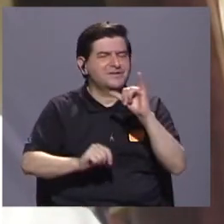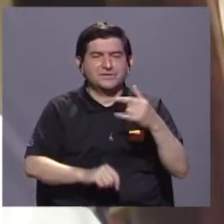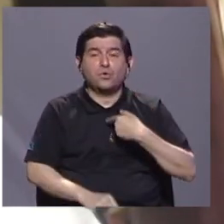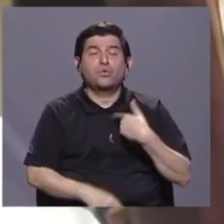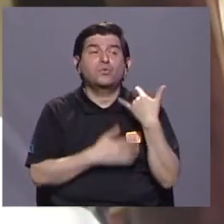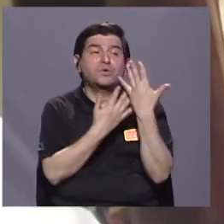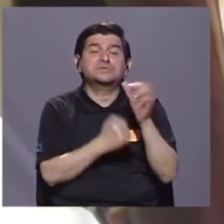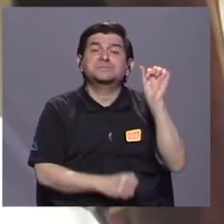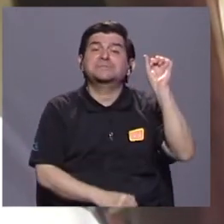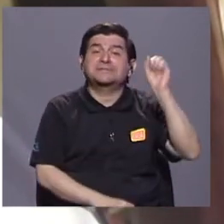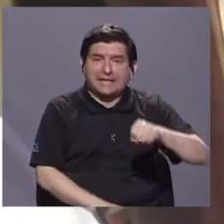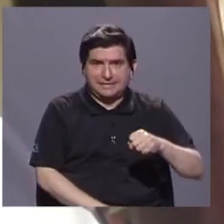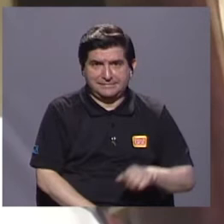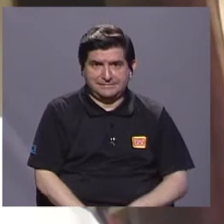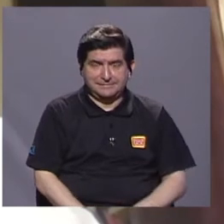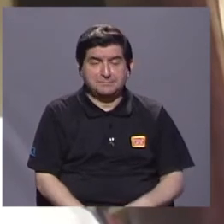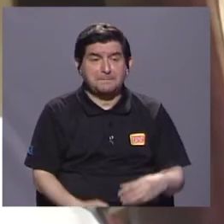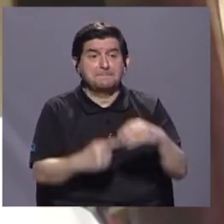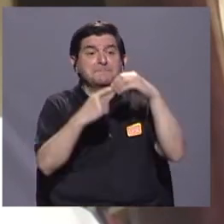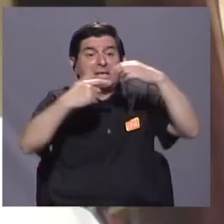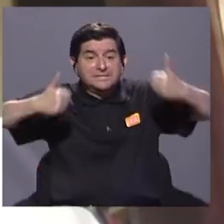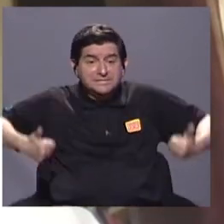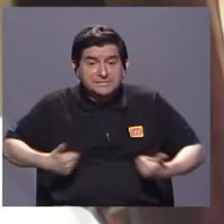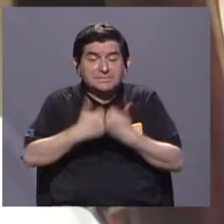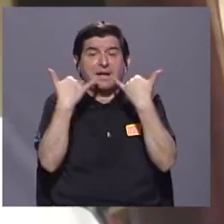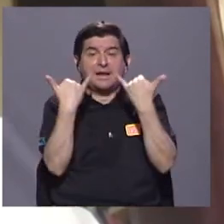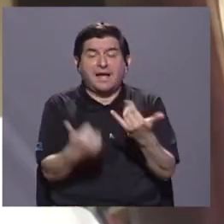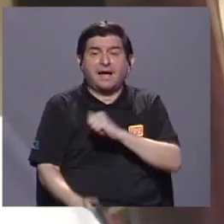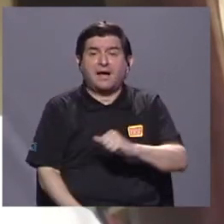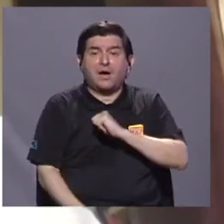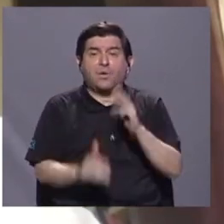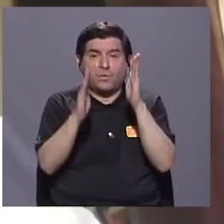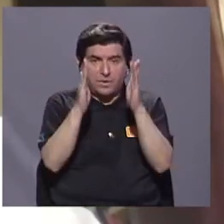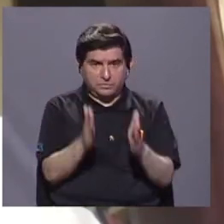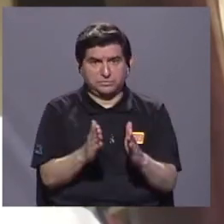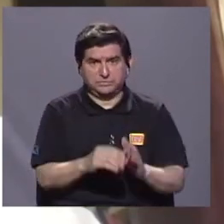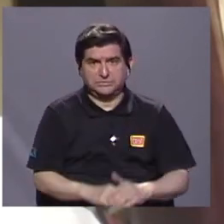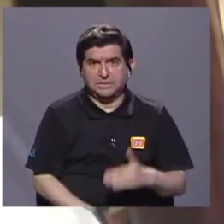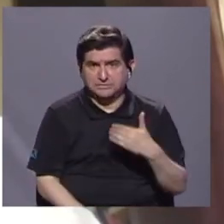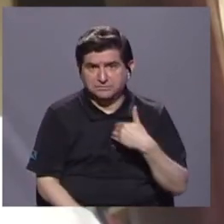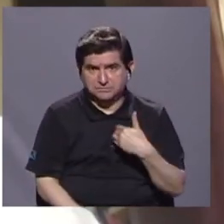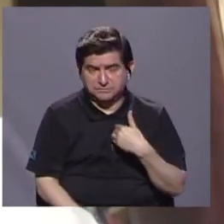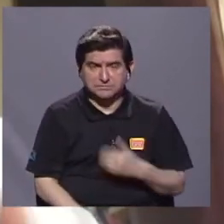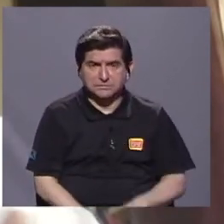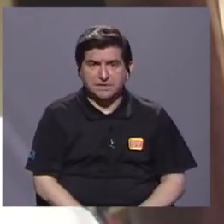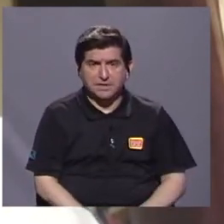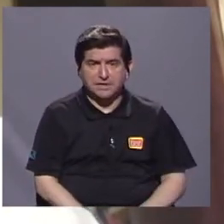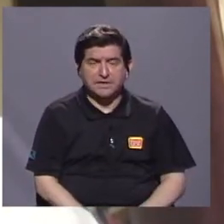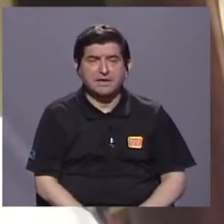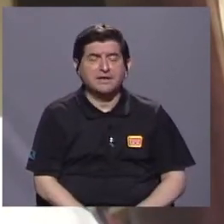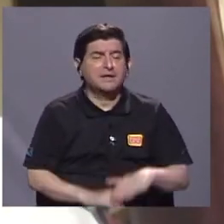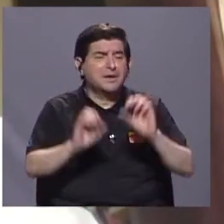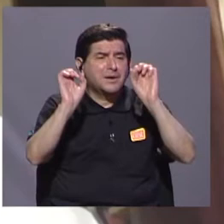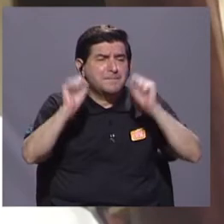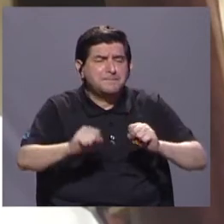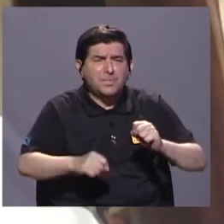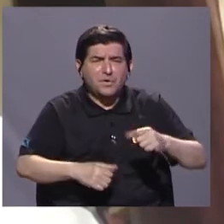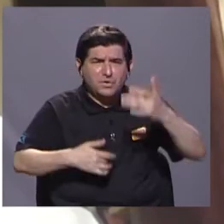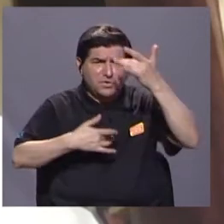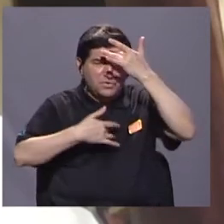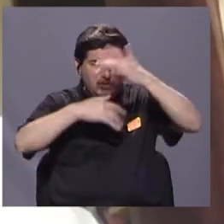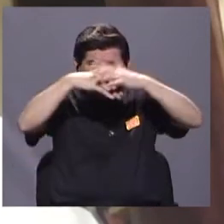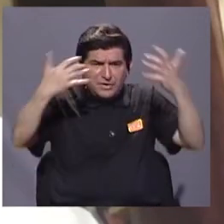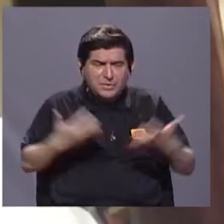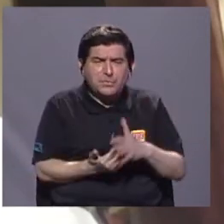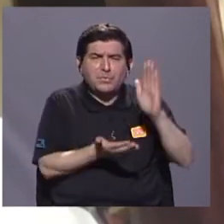esperaría que sí, y ese es uno de los principales retos que tienen las autoridades de que realmente la pandemia se logre